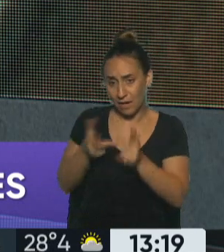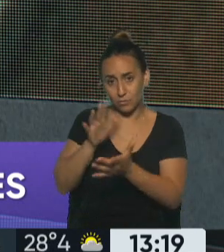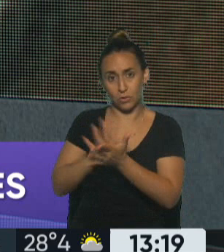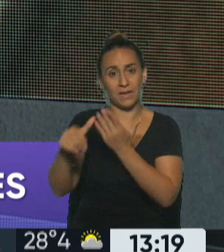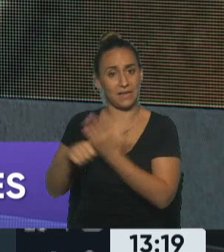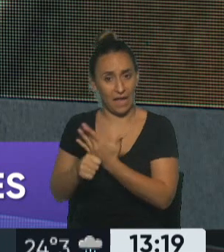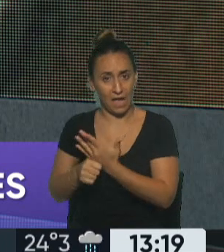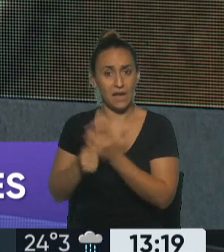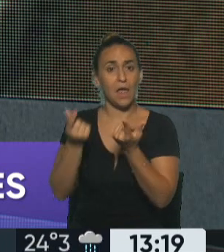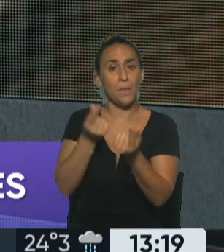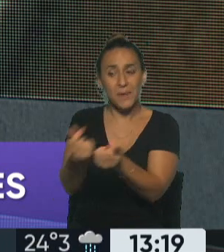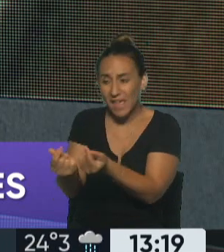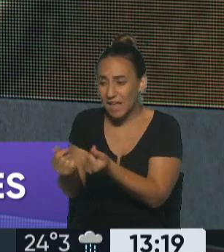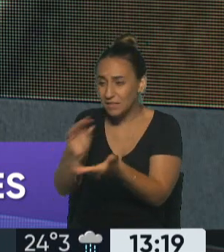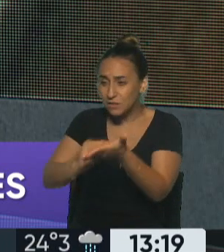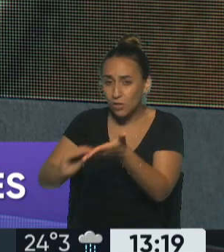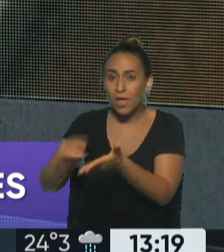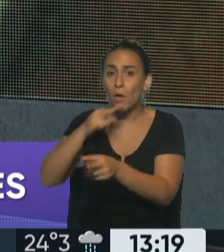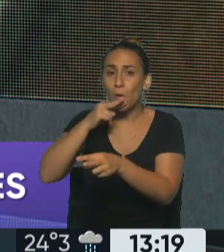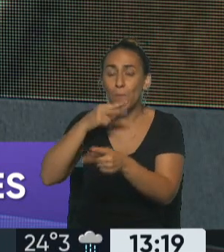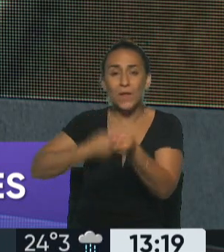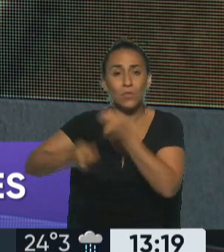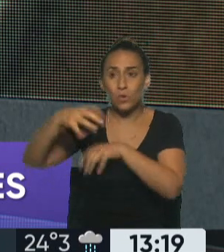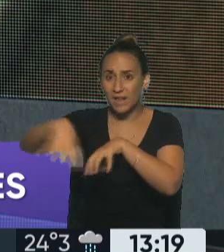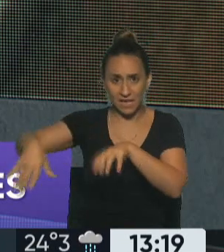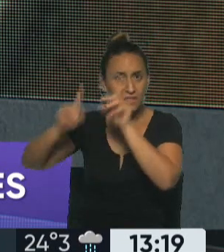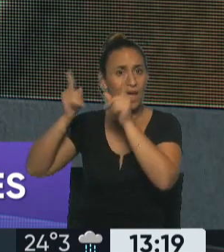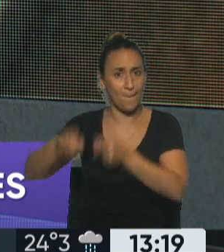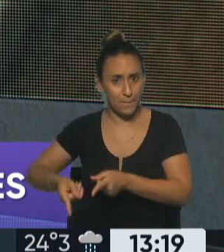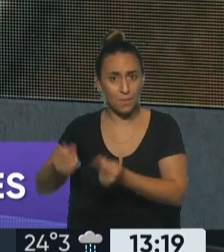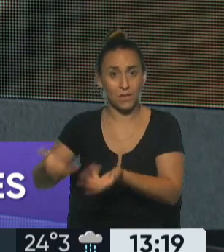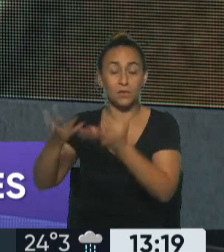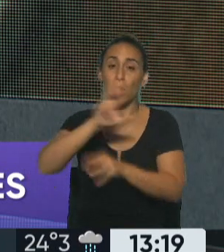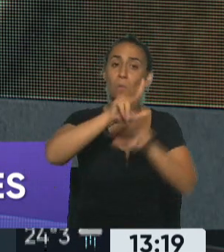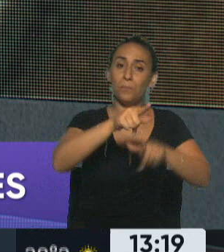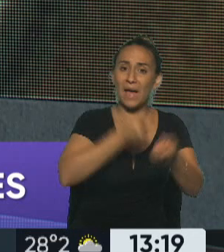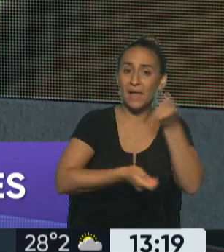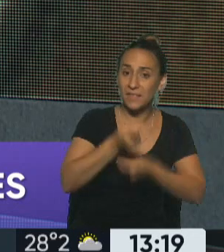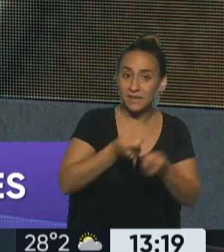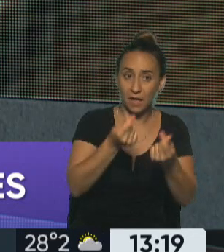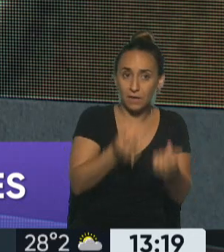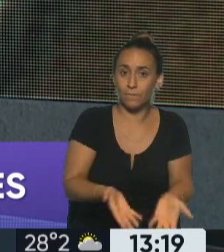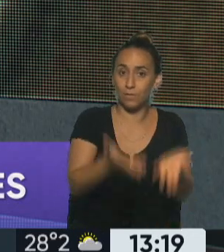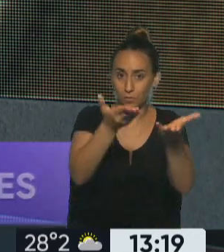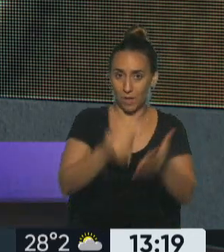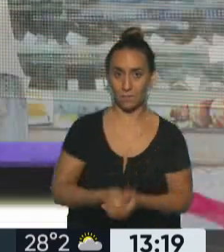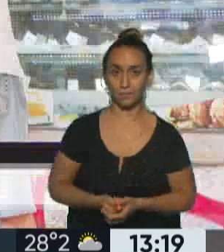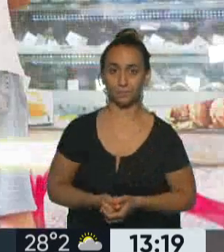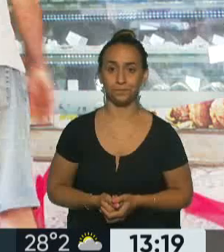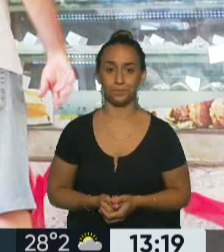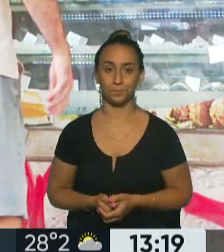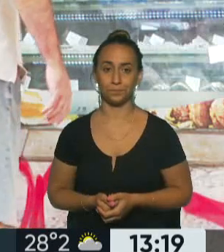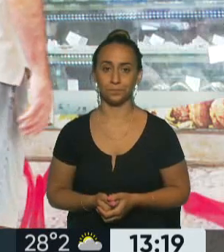aumentan los precios en las verdulerías y también aumentan los precios en las panaderías el informe de Juan Carlos morbiducci